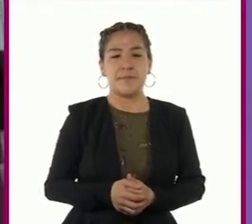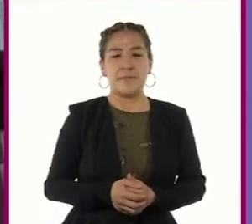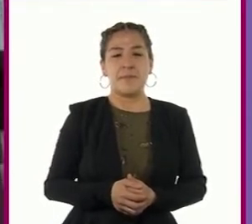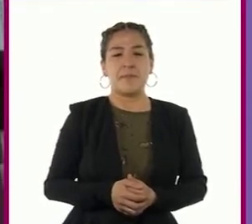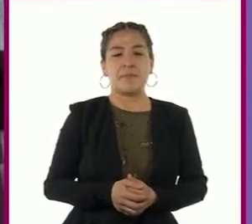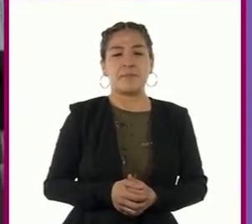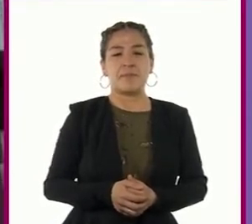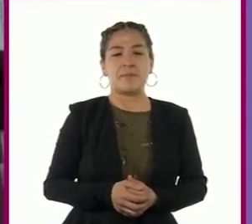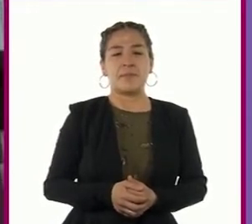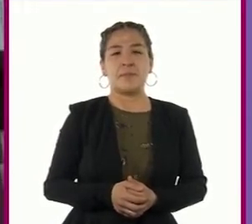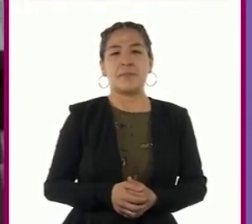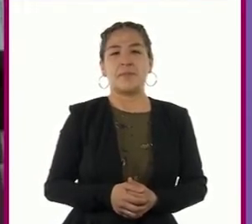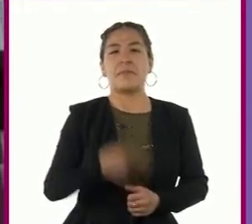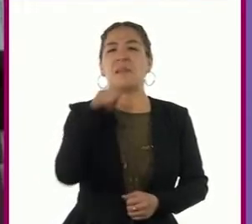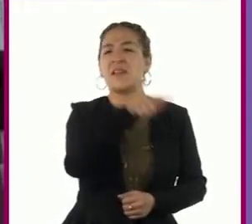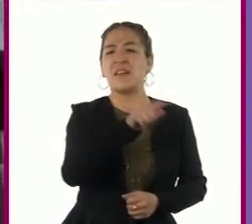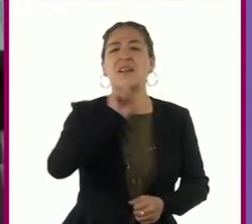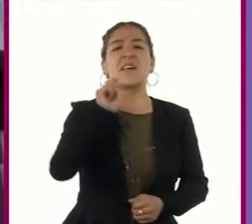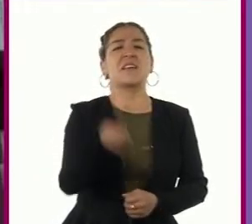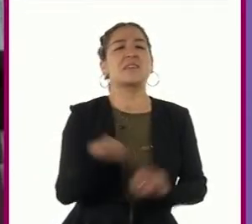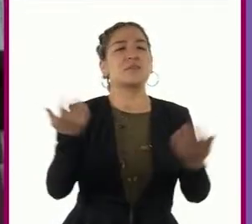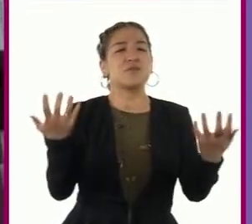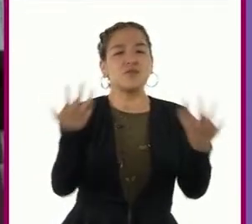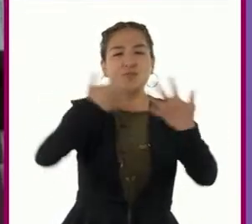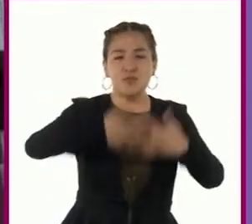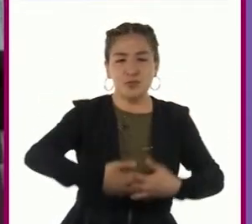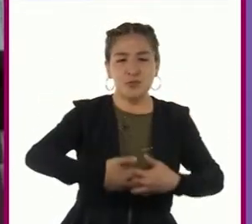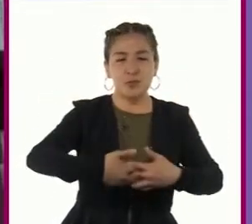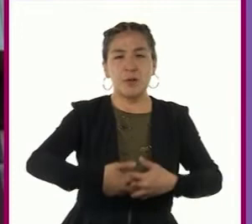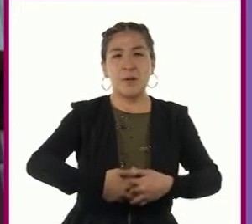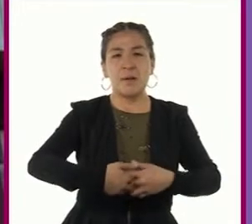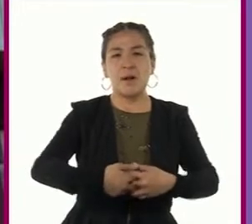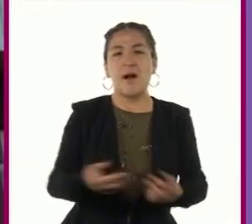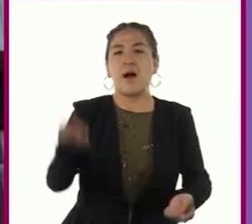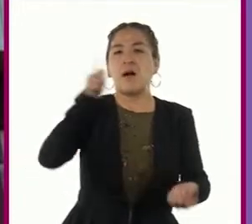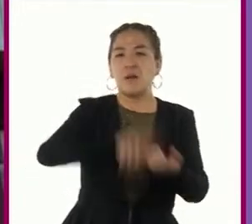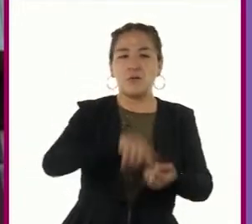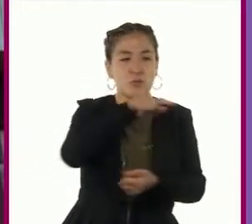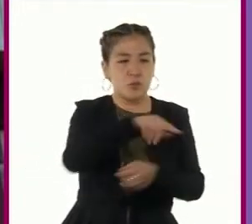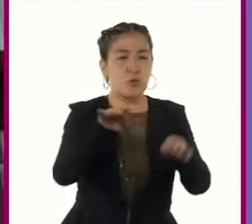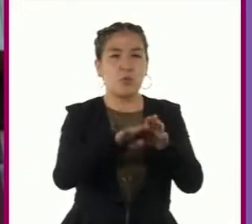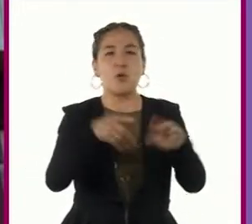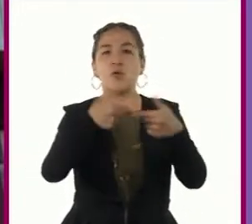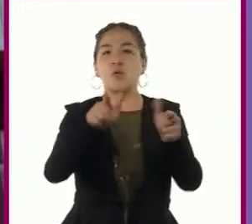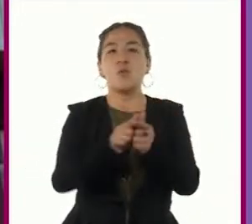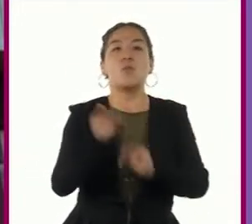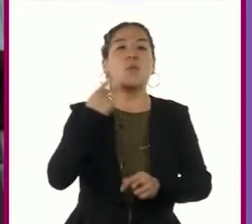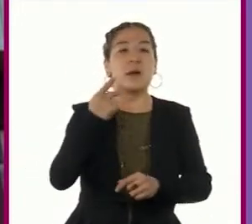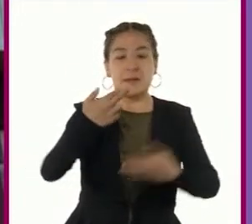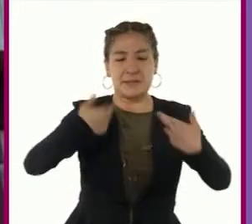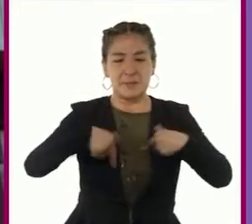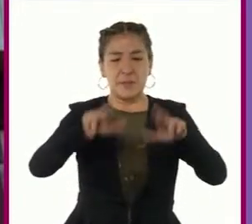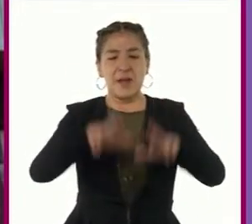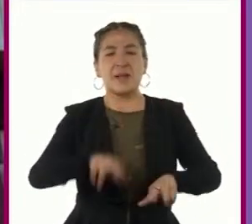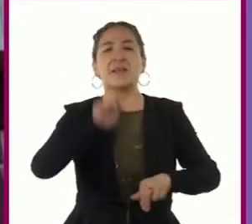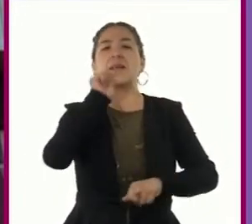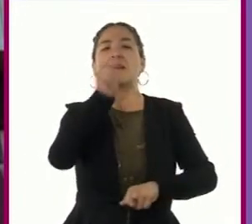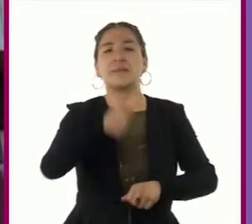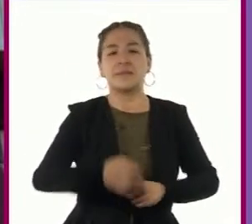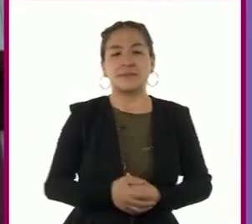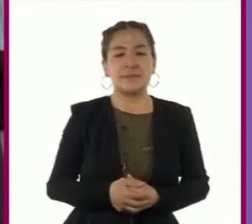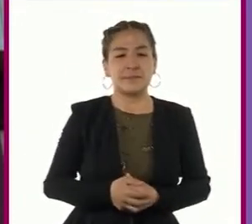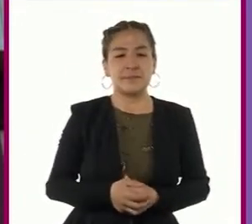Su función y utilidad como entes representativos de la ciudadanía son: